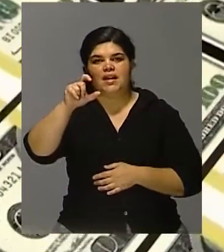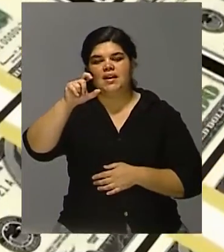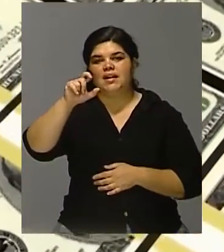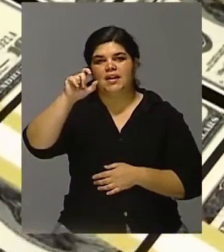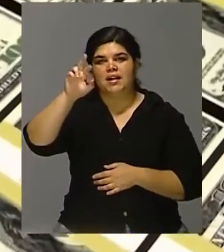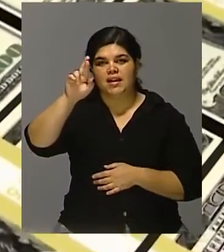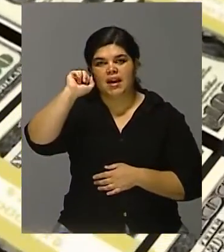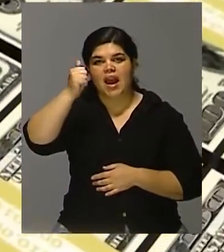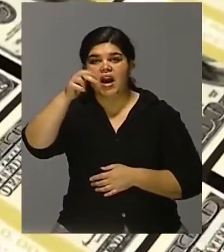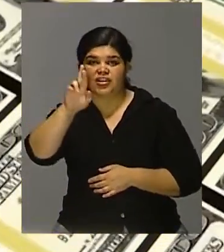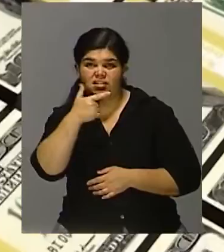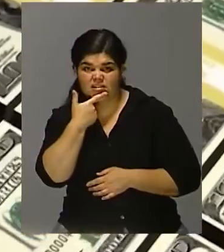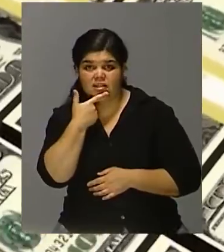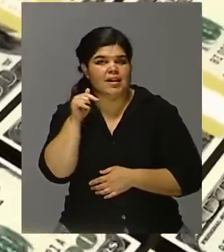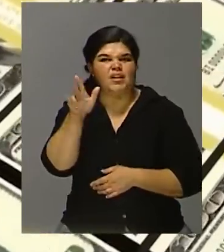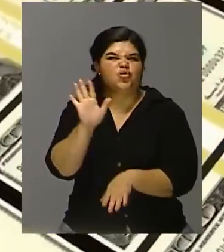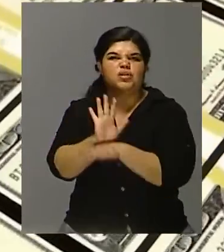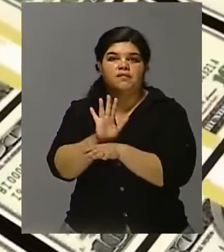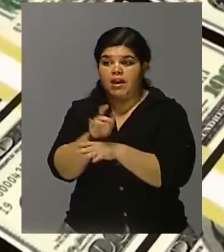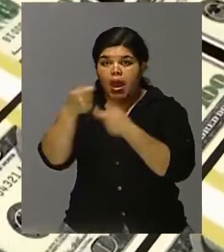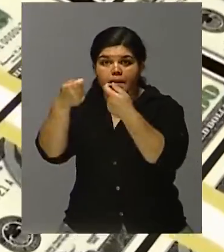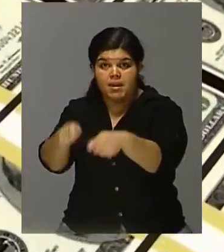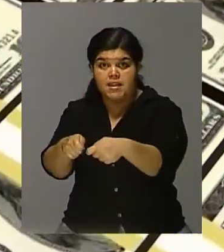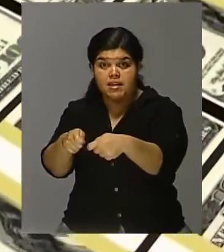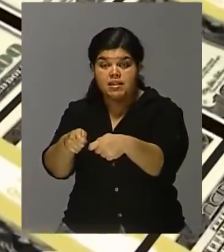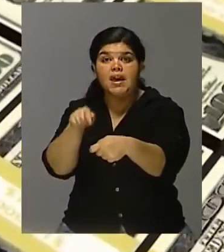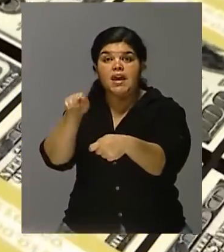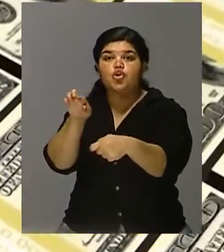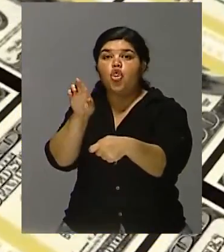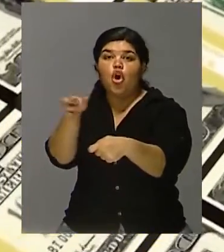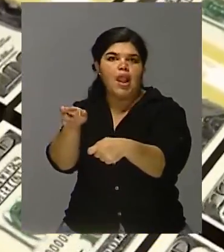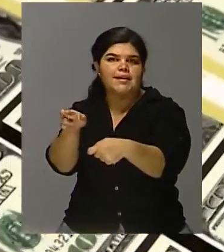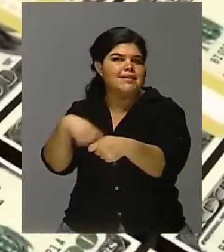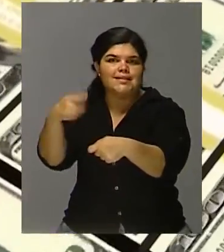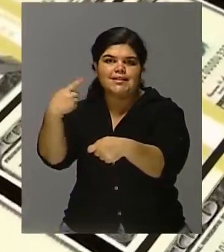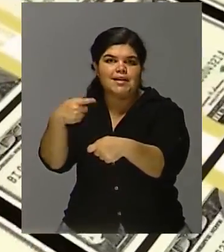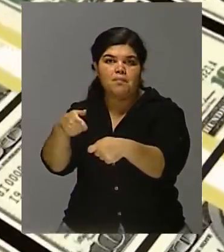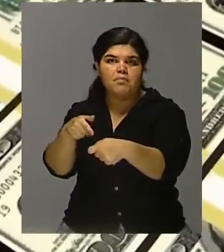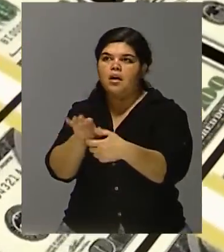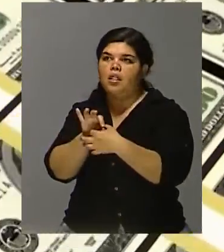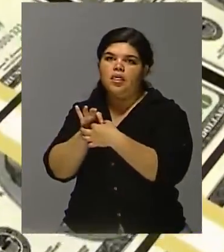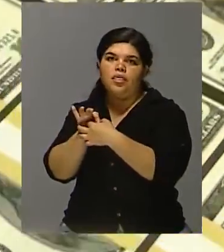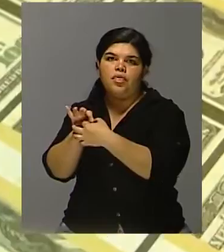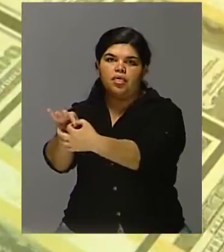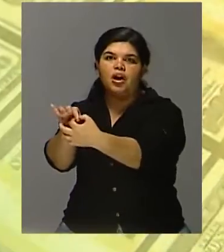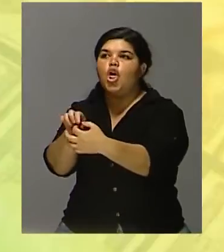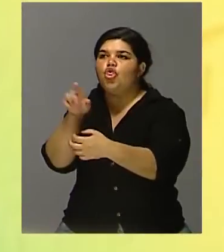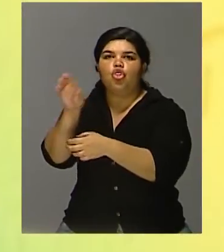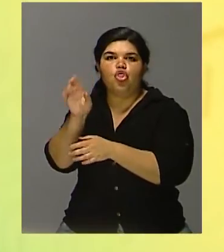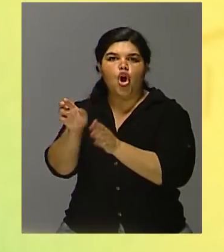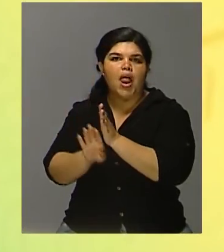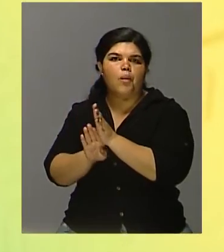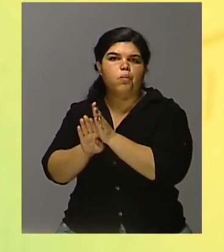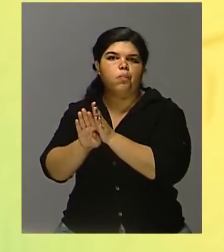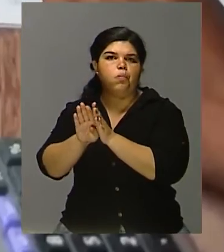activo subyacente está en dólares. Por lo tanto, nuestra inversión en última instancia va a estar resguardada en dólares. Es decir, sí hay posibilidades